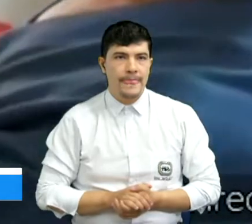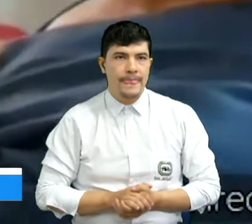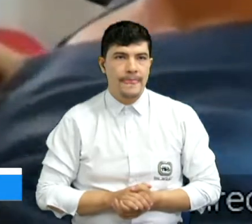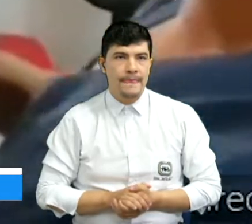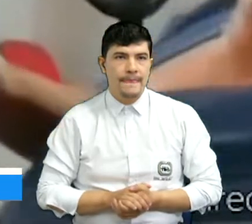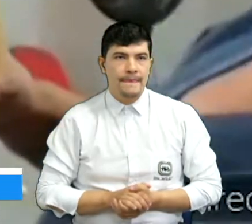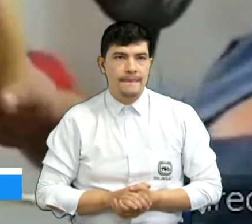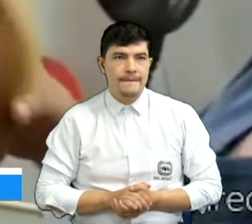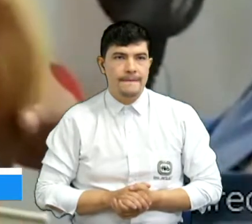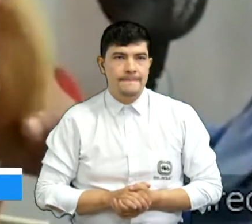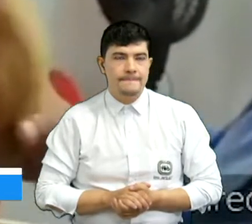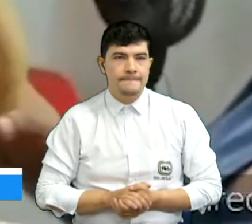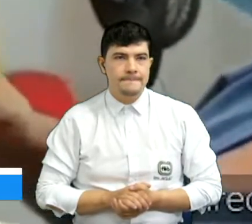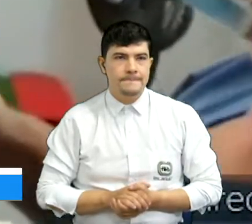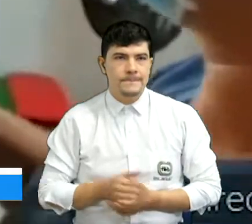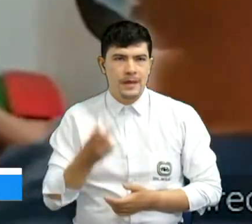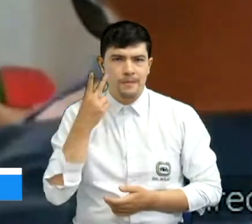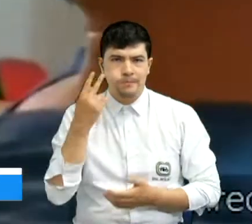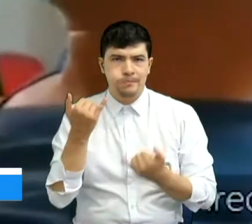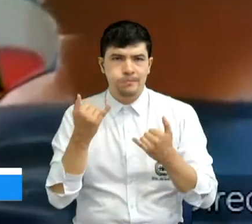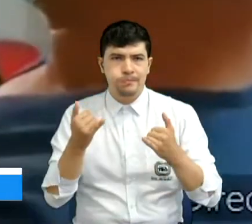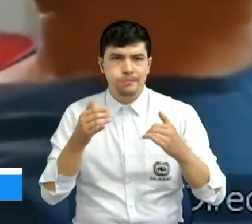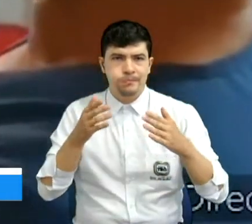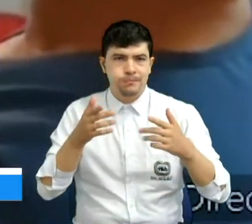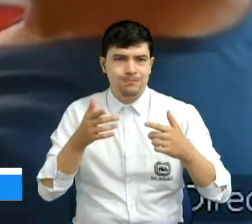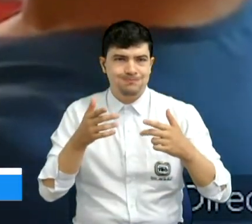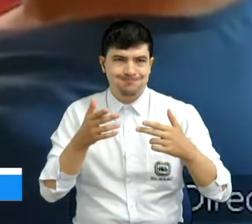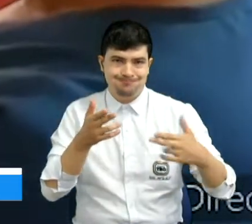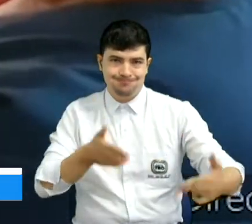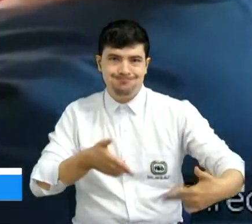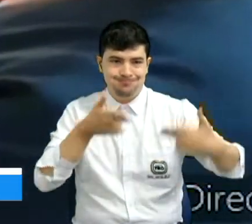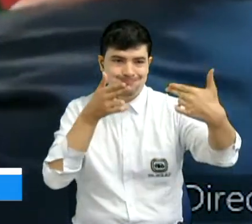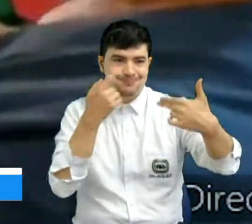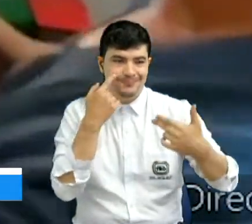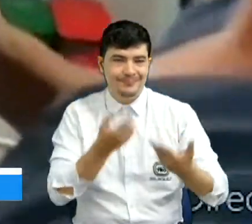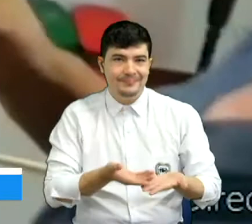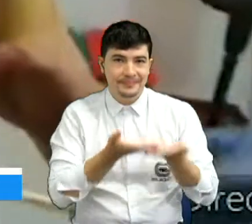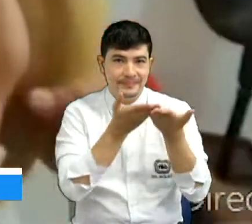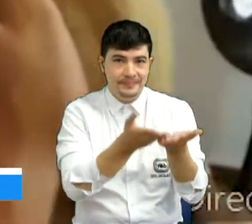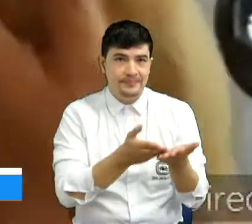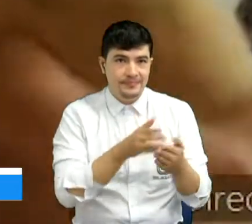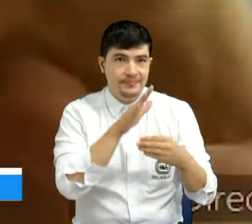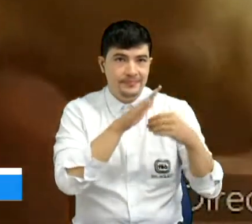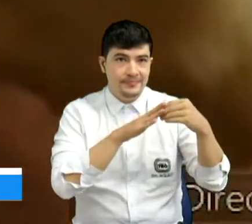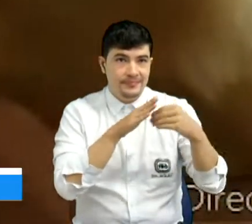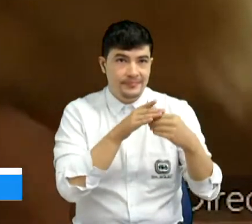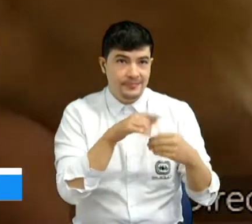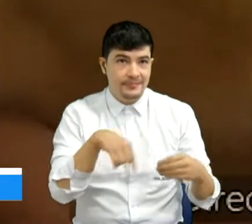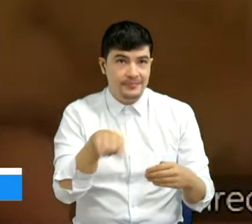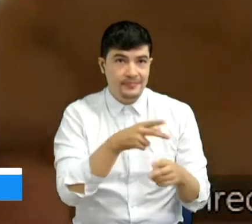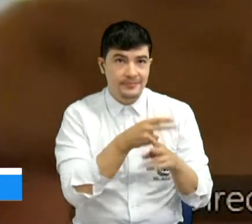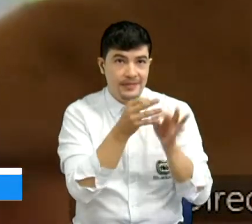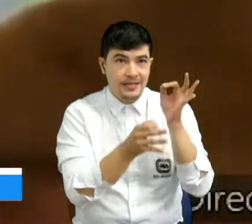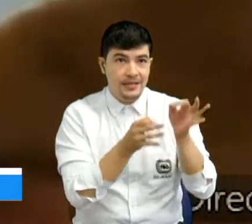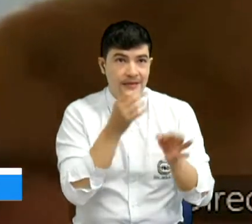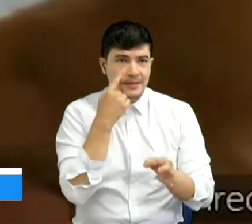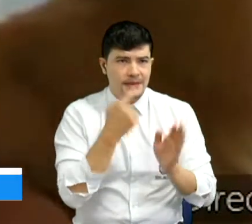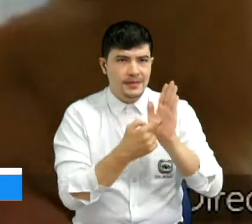Valerie, te hacemos entrega por intermedio de Sandoval, los muchachos de la ecológica, la perrita, ¿listo? Para que la cuides mucho con tu familia, ¿bueno?